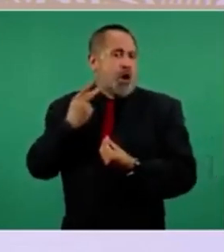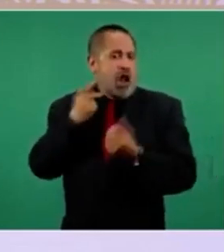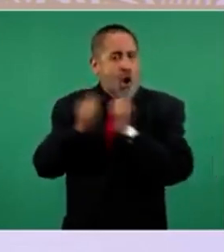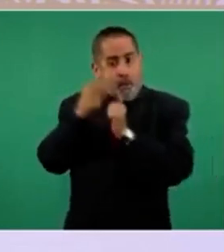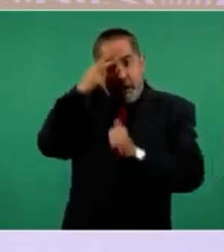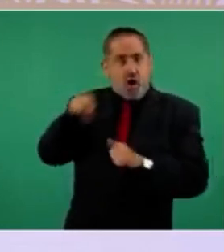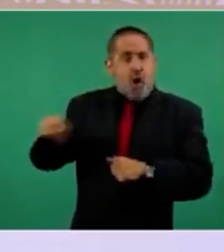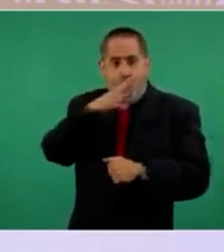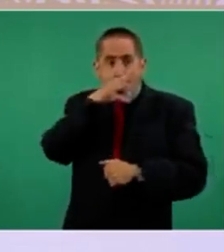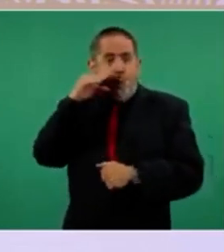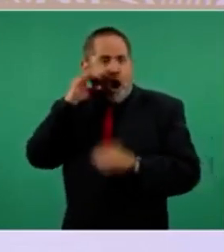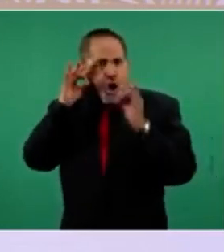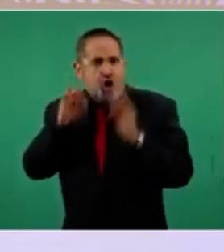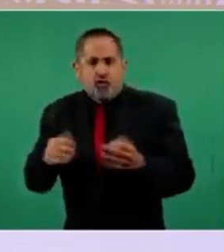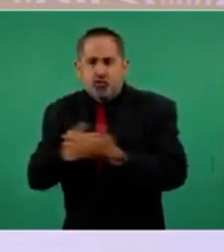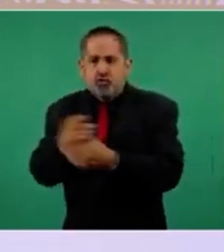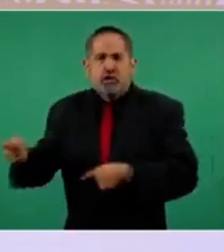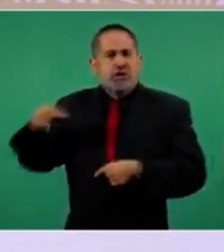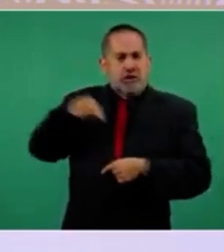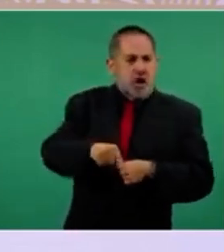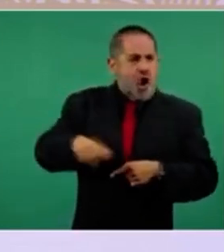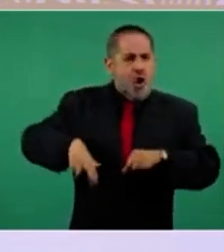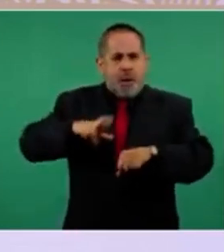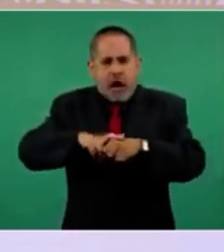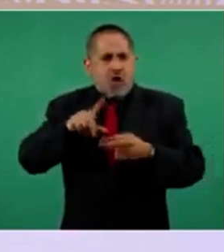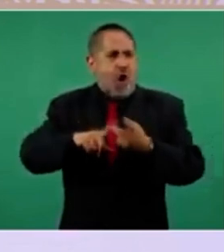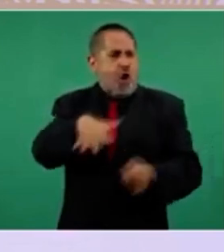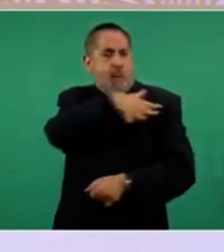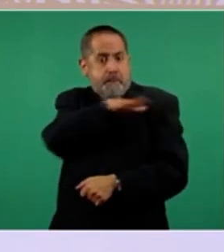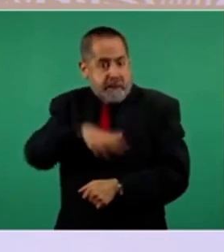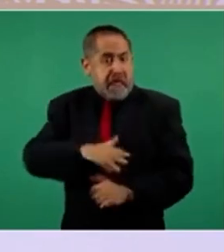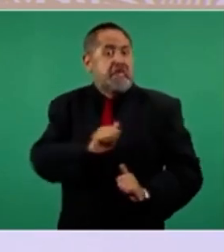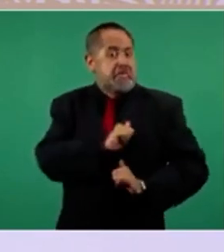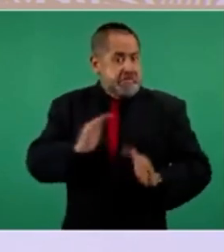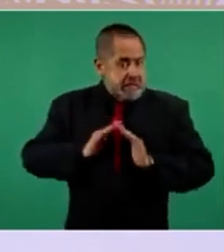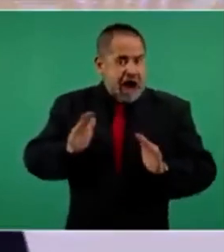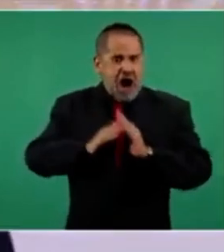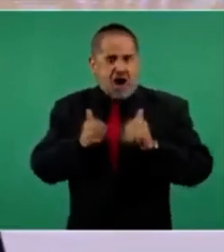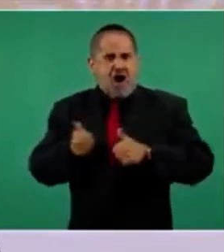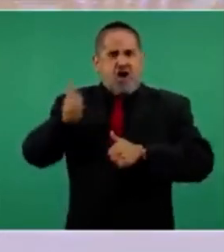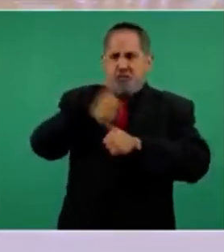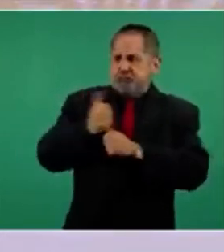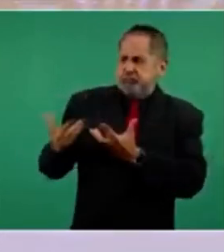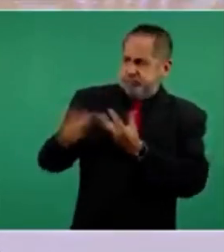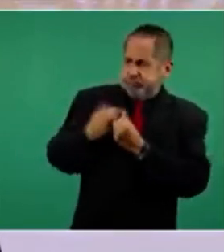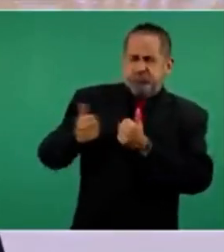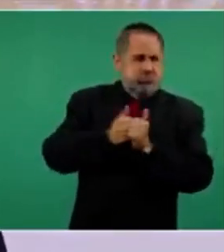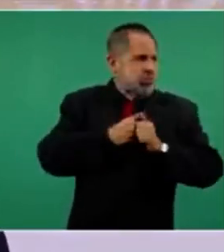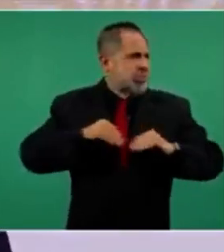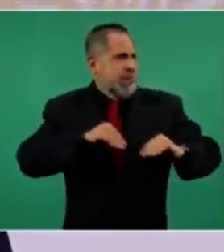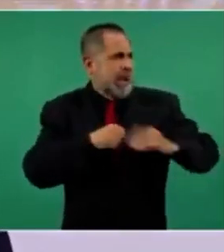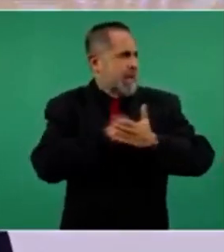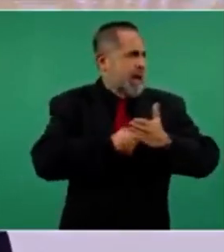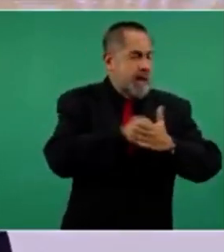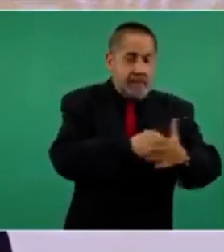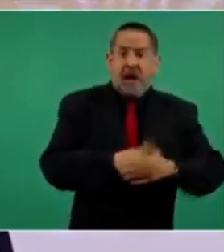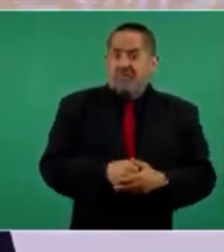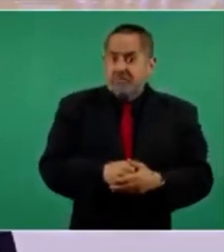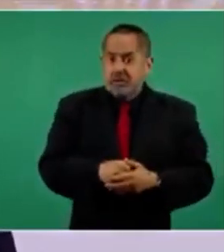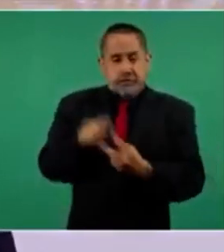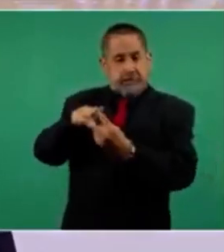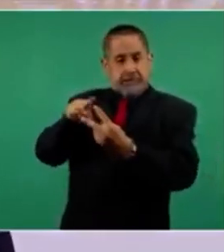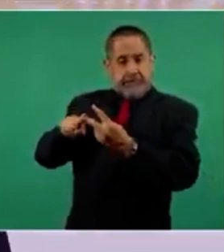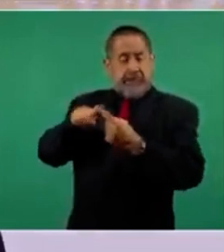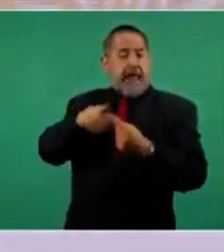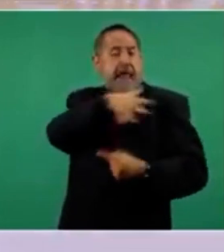mexicana y fueron gobernadores o comandantes militares en importantes plazas del país. Dos de ellos,